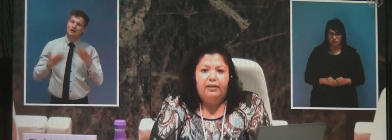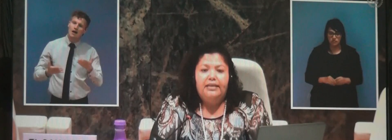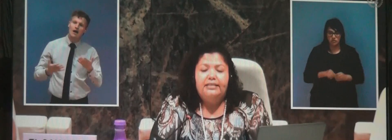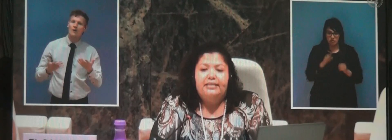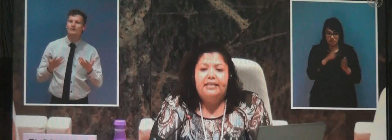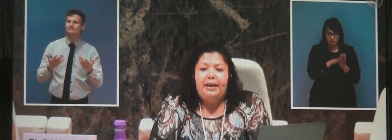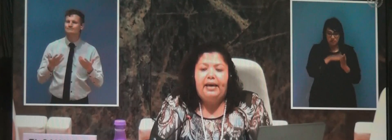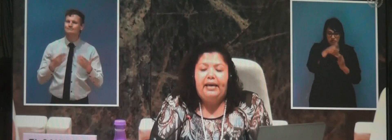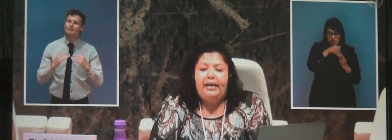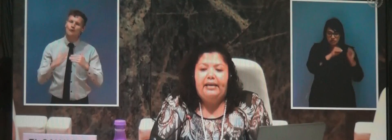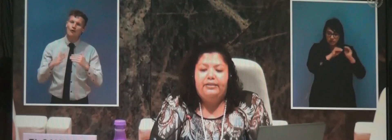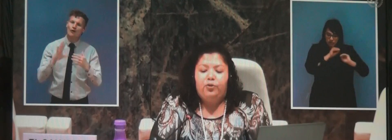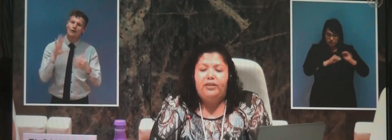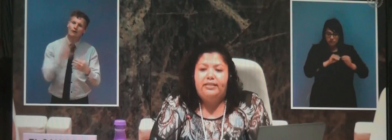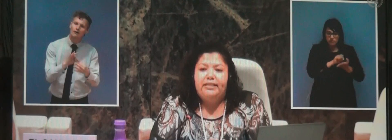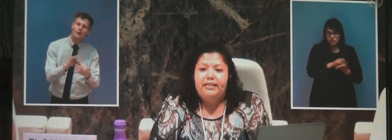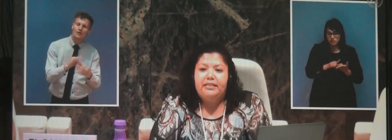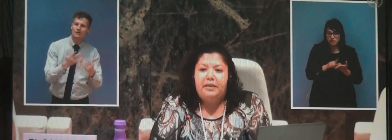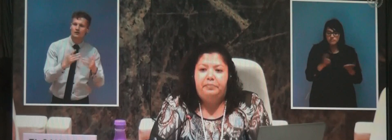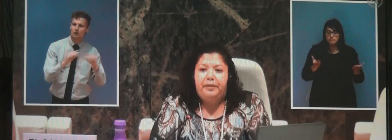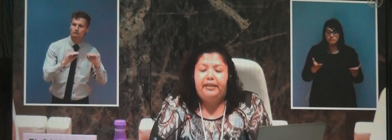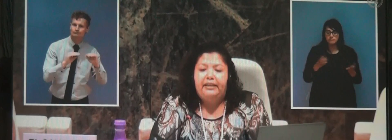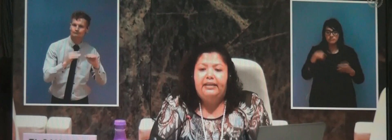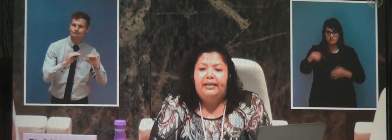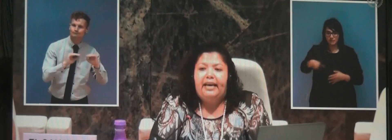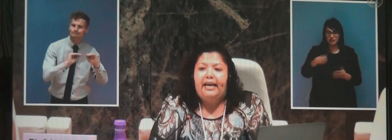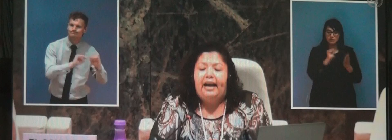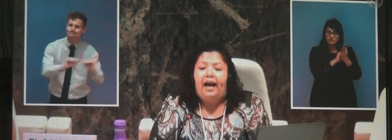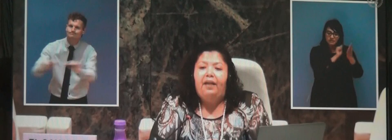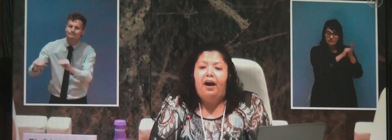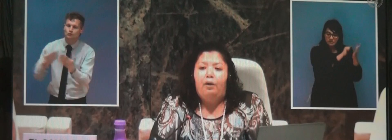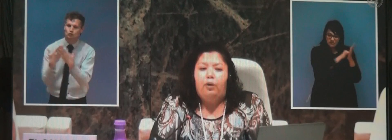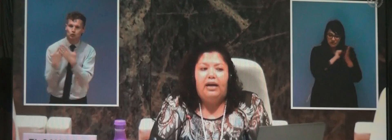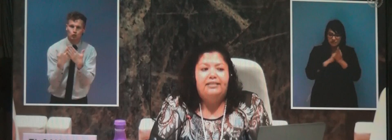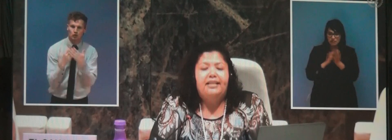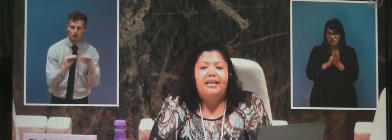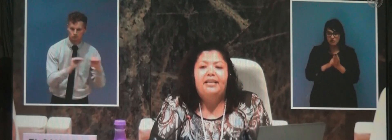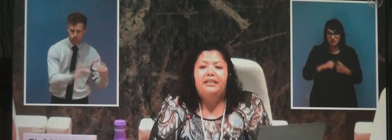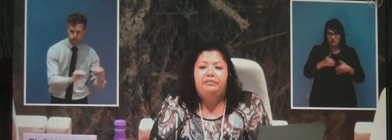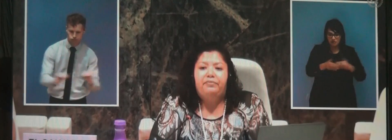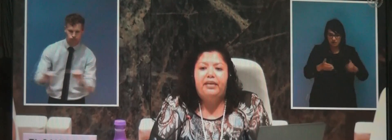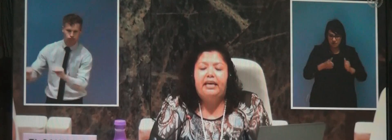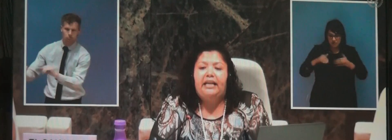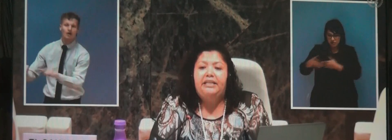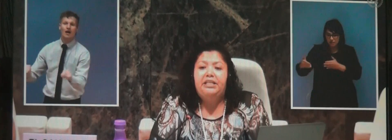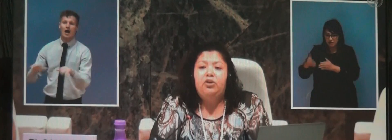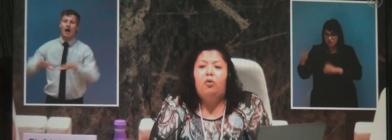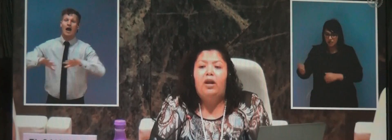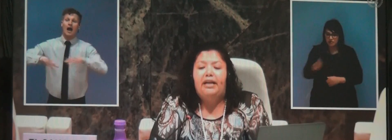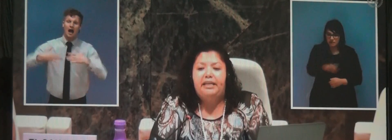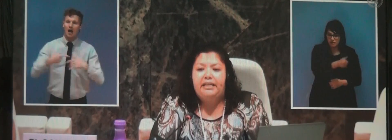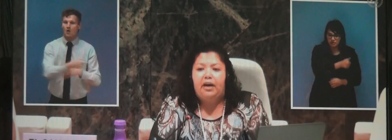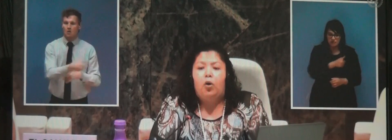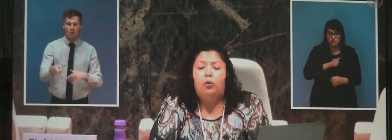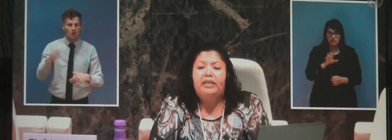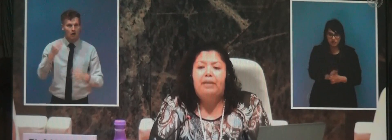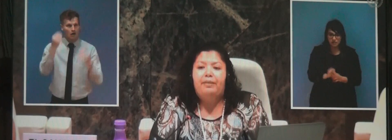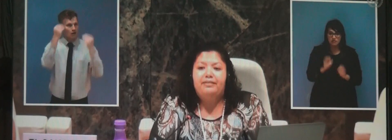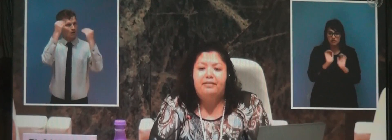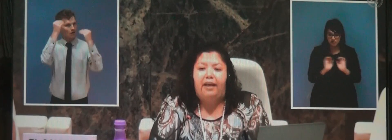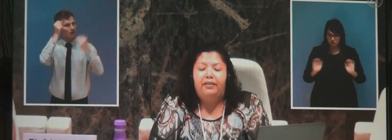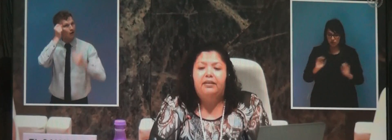escolar se solicita siempre que en cada aula se identifique al niño o la niña